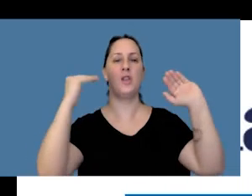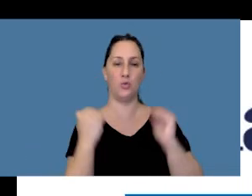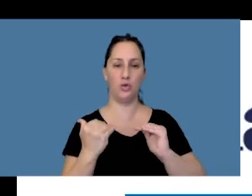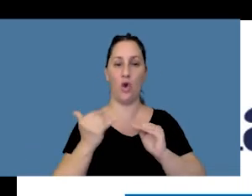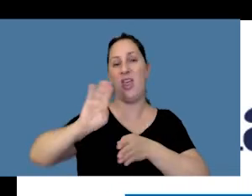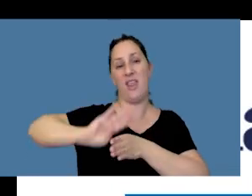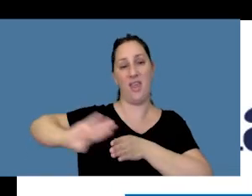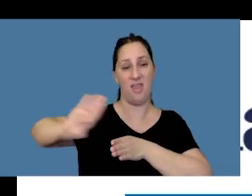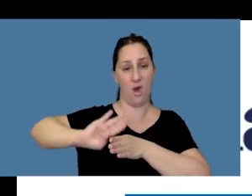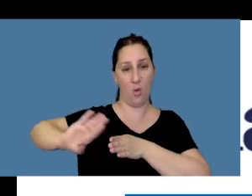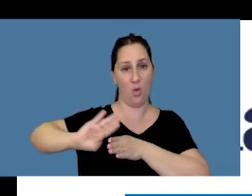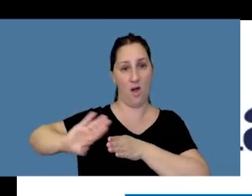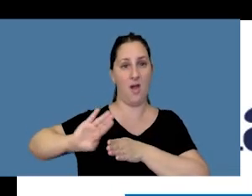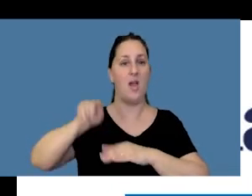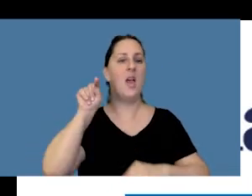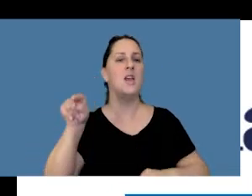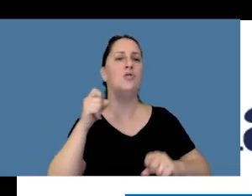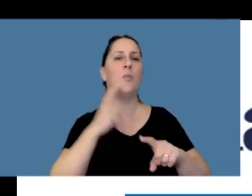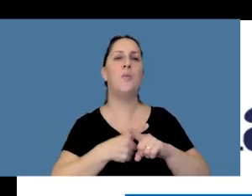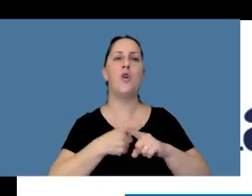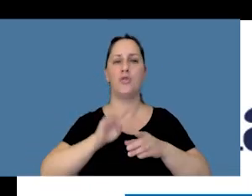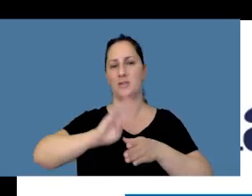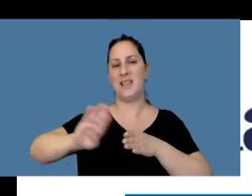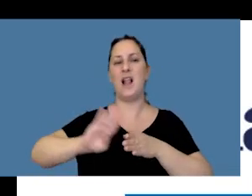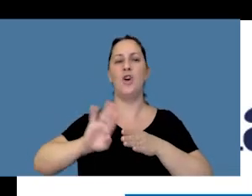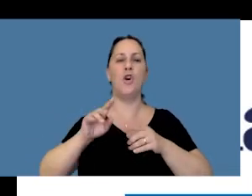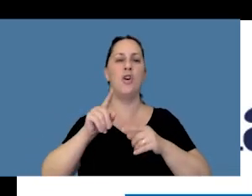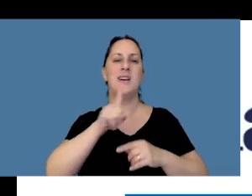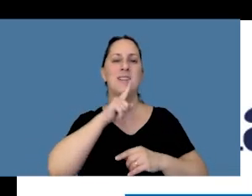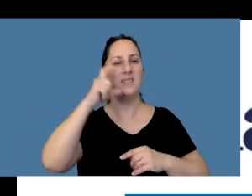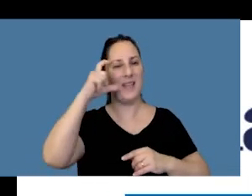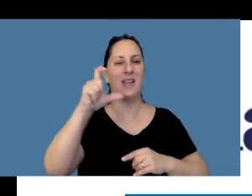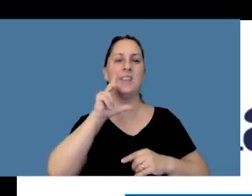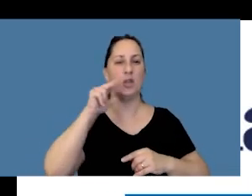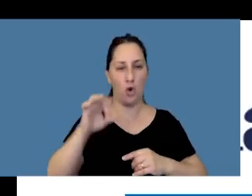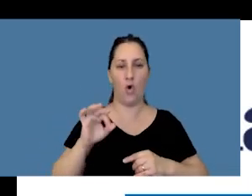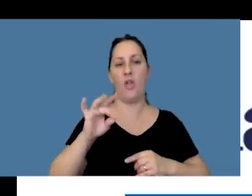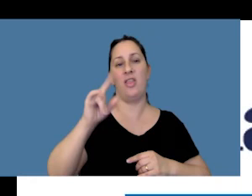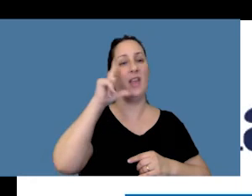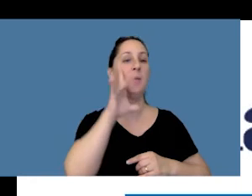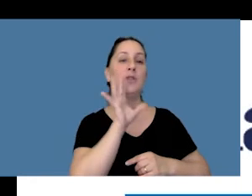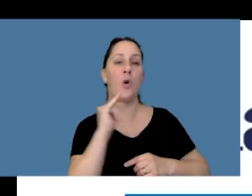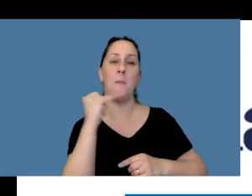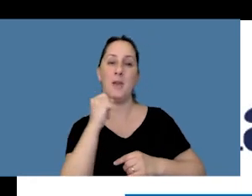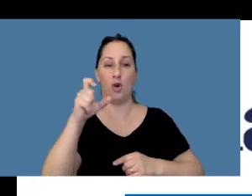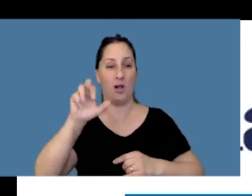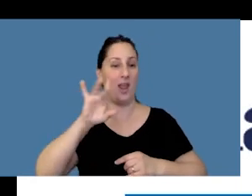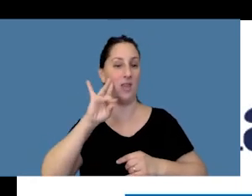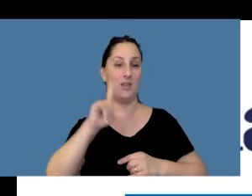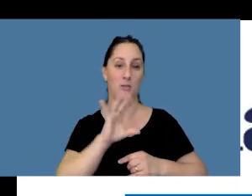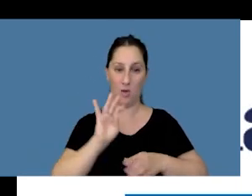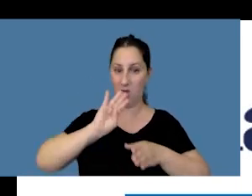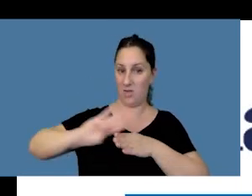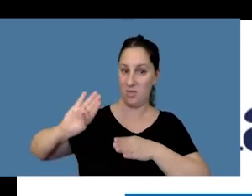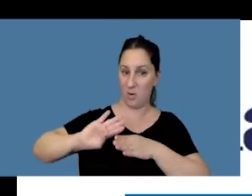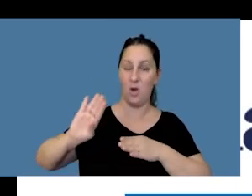Es decir, esto proviene exclusivamente de saldo técnico, débito menos crédito, saldo deudor. No el que viene del